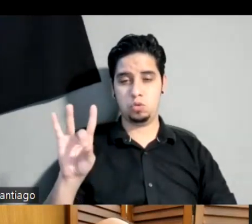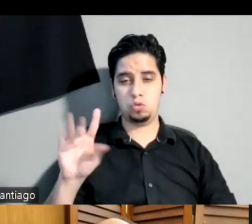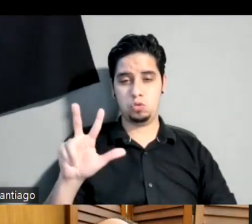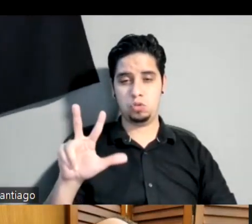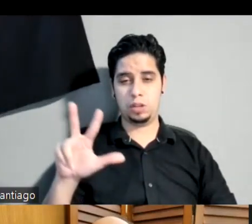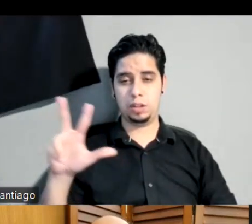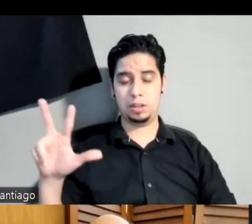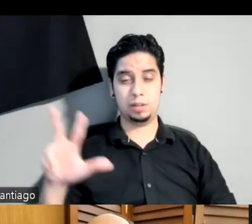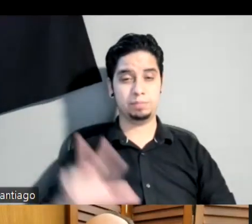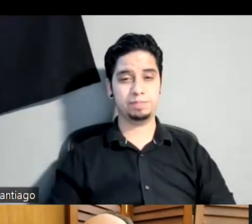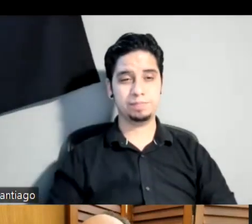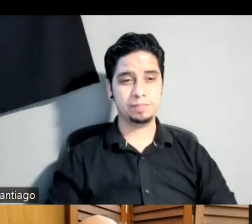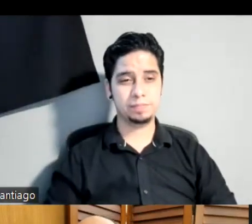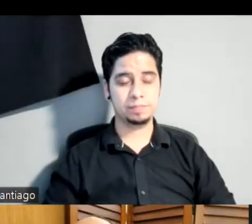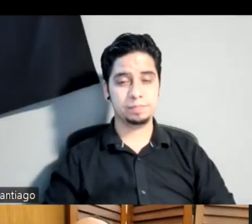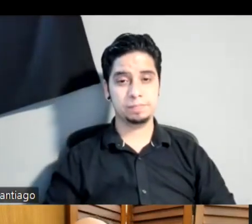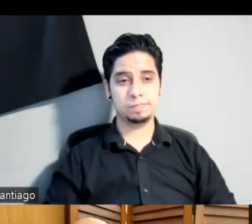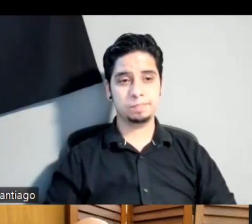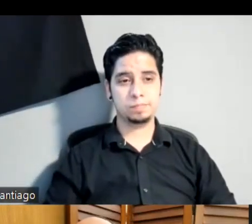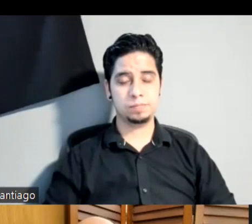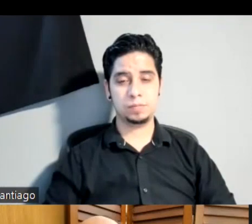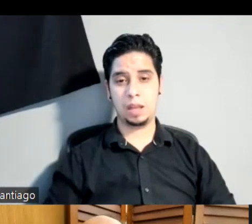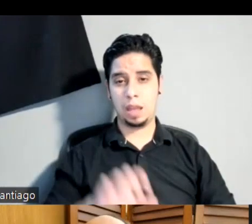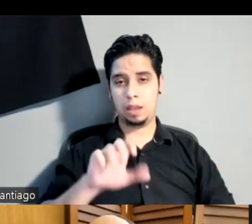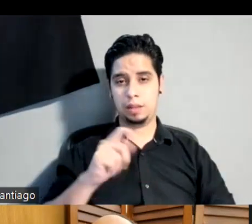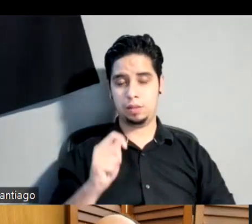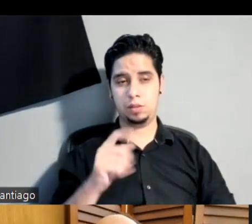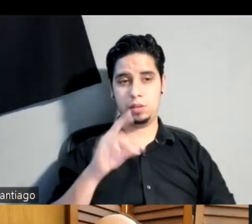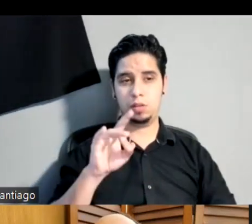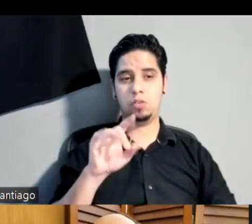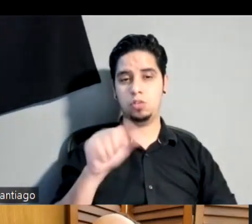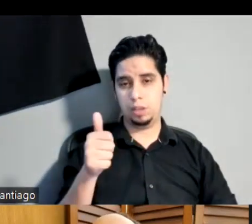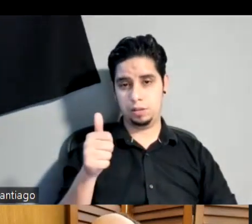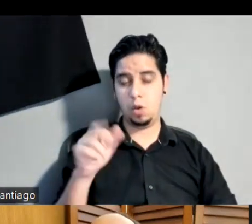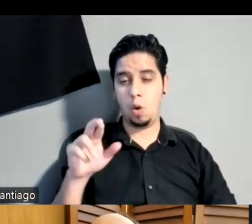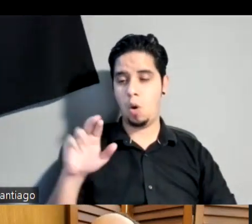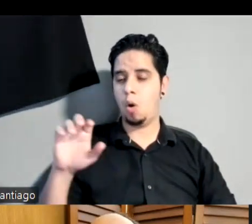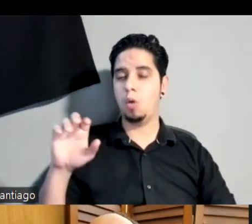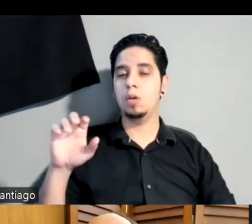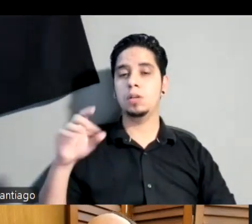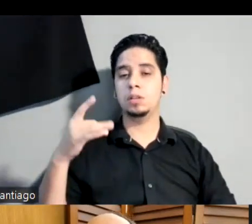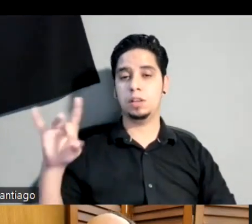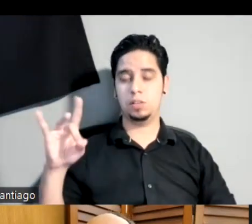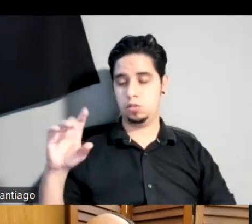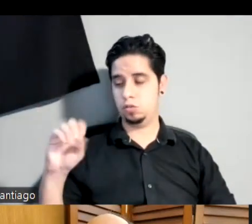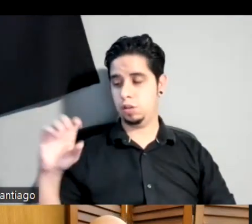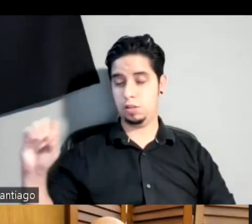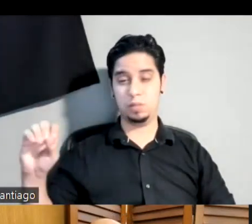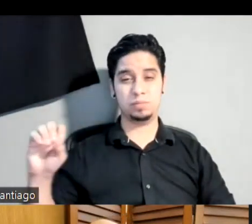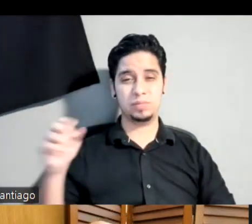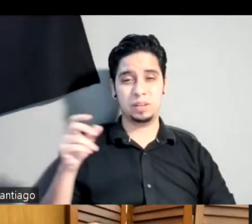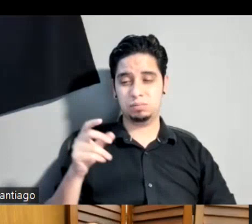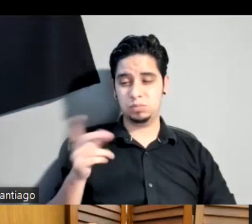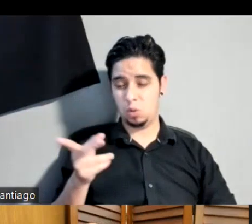787-653-8833. Y ahí en las extensiones 1810 o 1800. Y ahí usted dice,